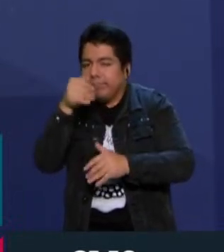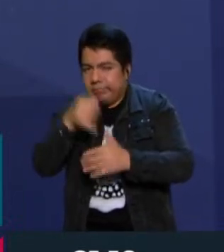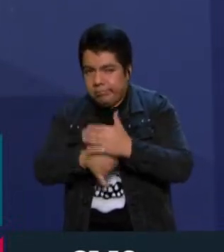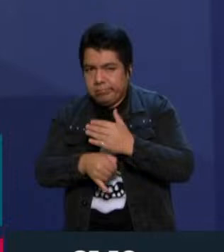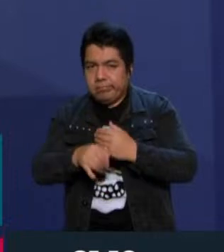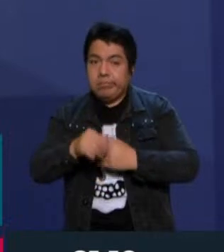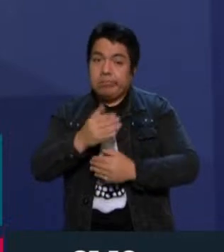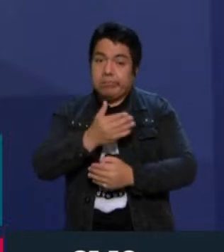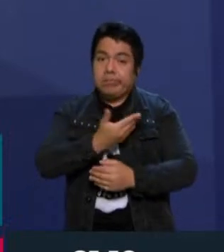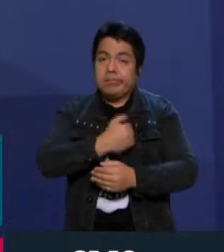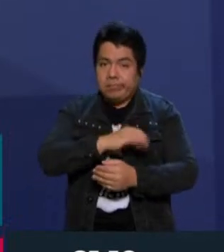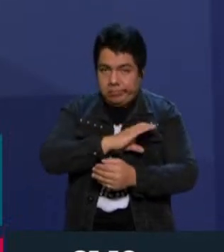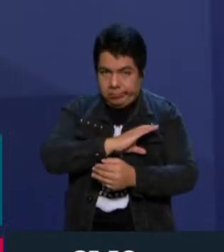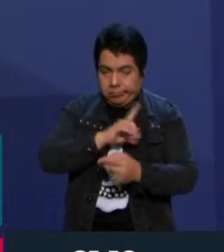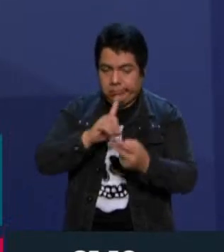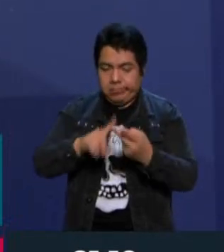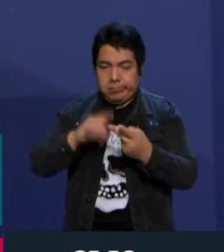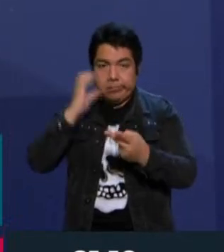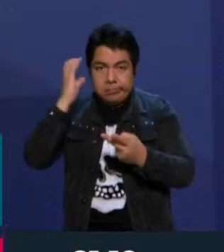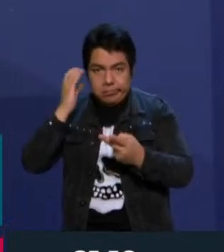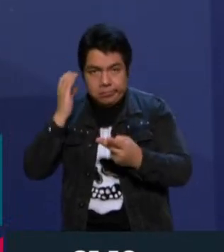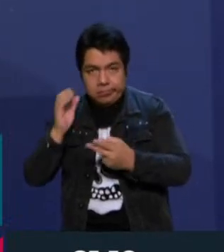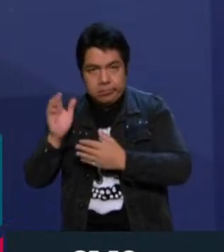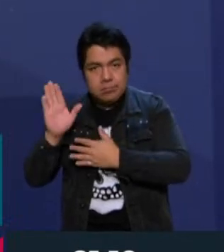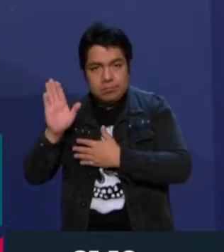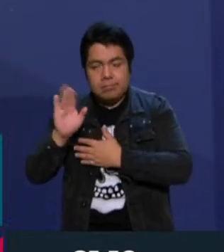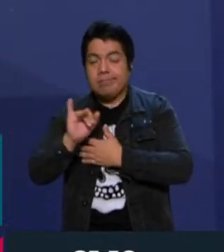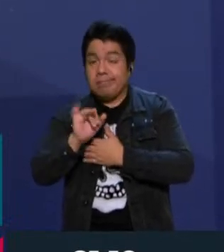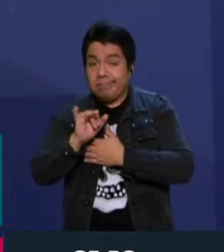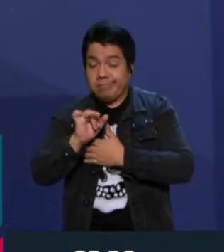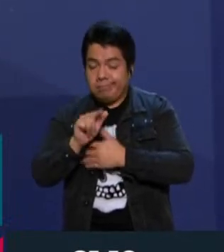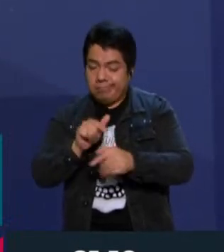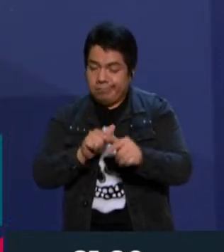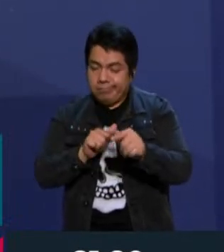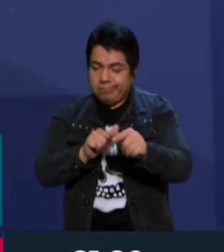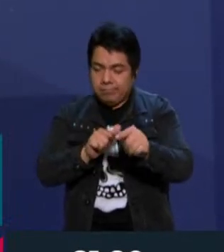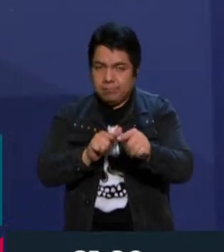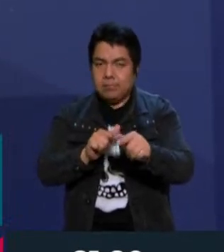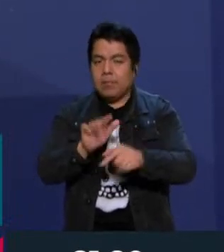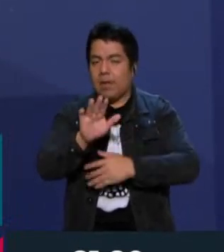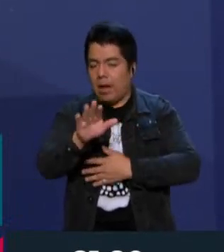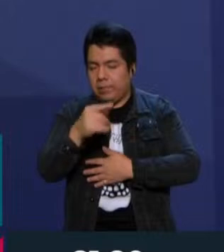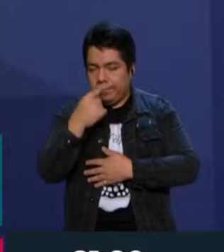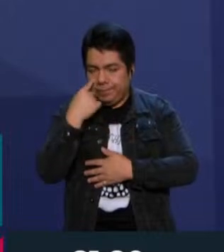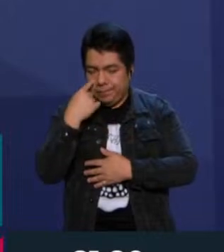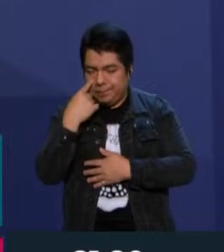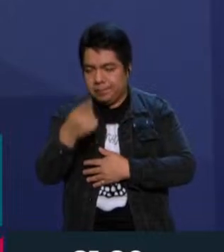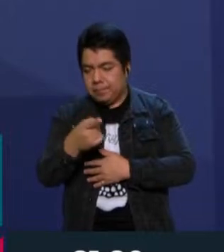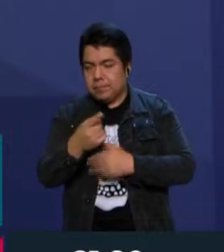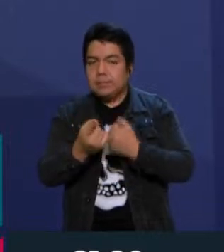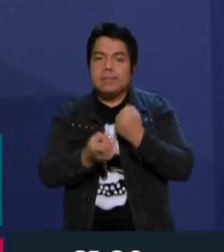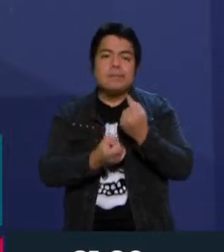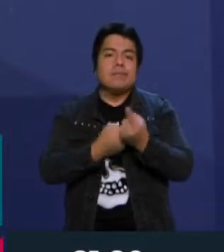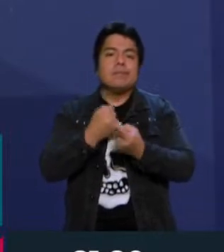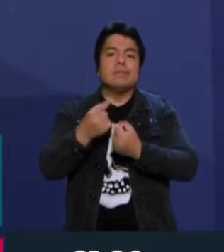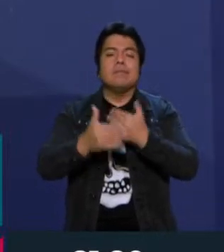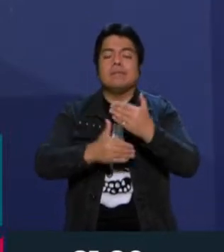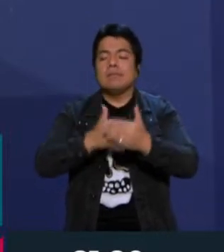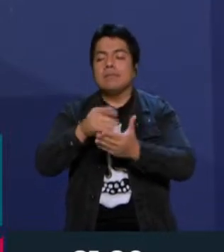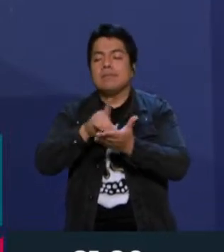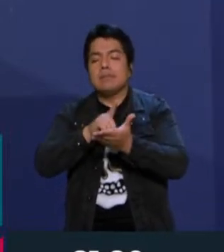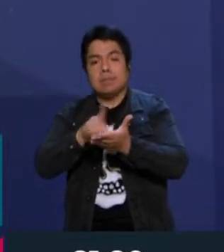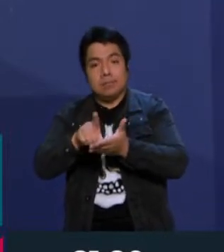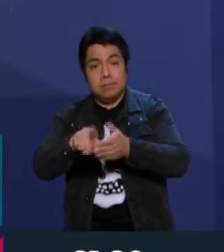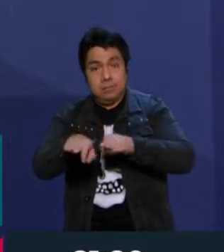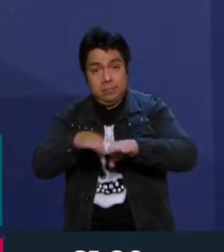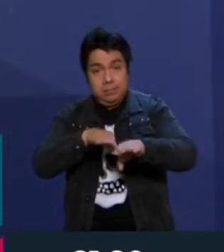Clara y de Claudia en la campaña, pues, ¿no? Entonces, pues hay que seguir. Ahora, es importante decir que tiene que haber un avance en los derechos laborales